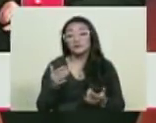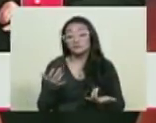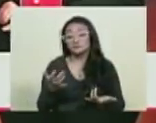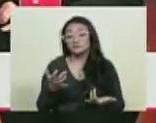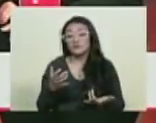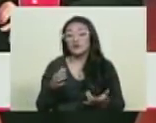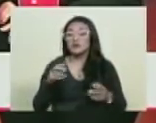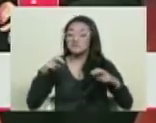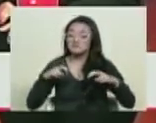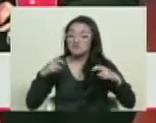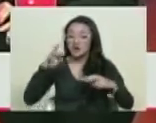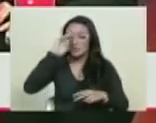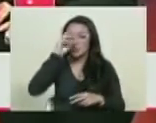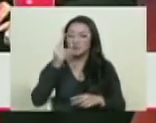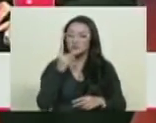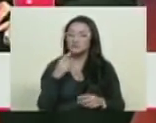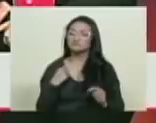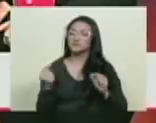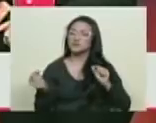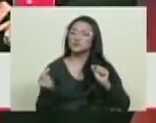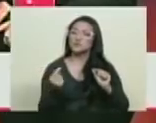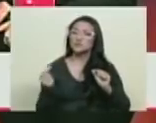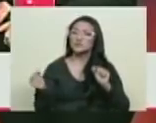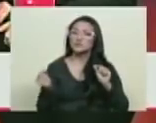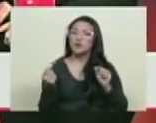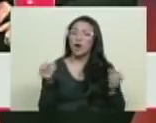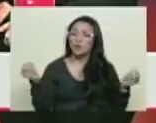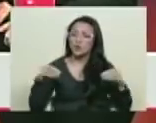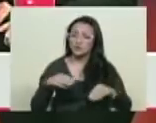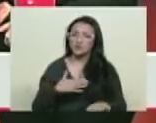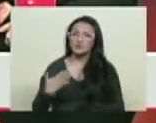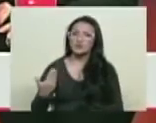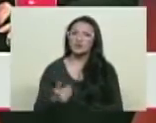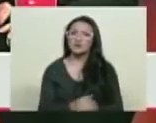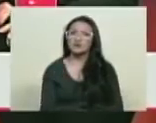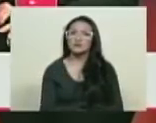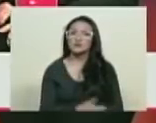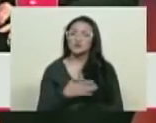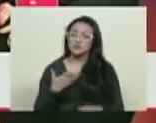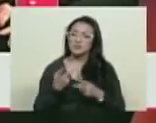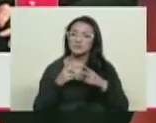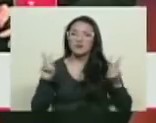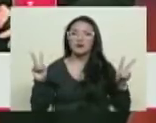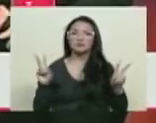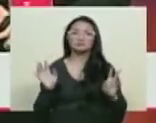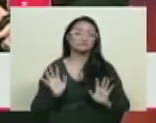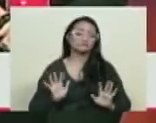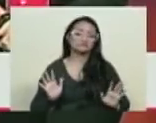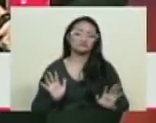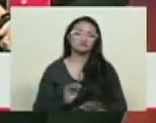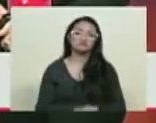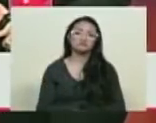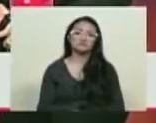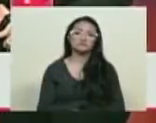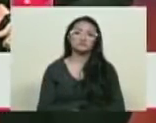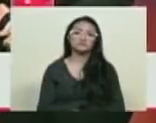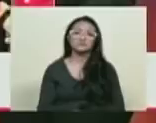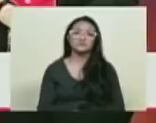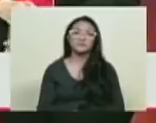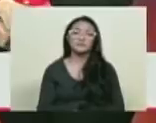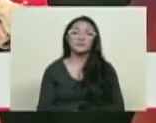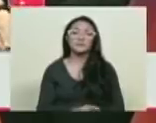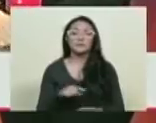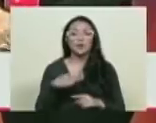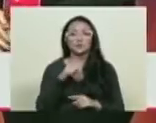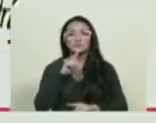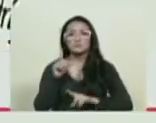republica dominica en apoyo quiero diálogo yo quiero acuerdo porque quiero paz así de sencillo la siguiente